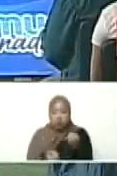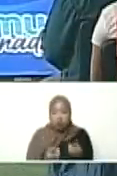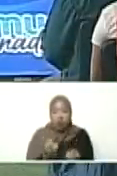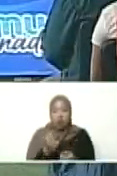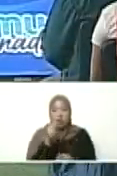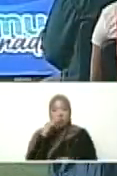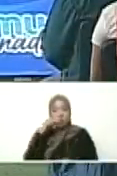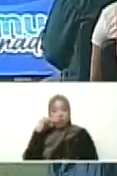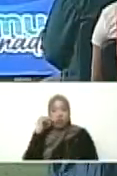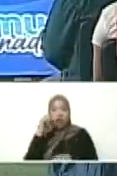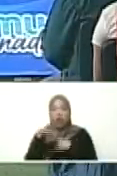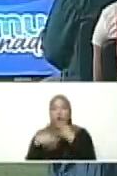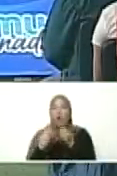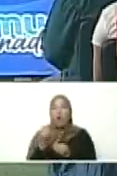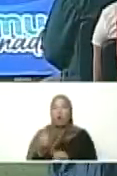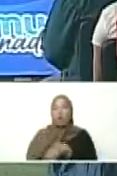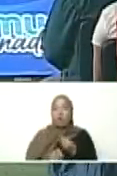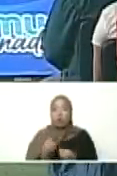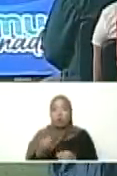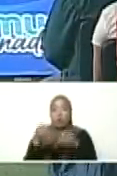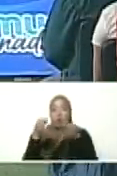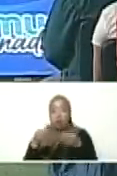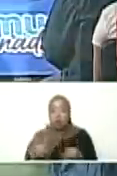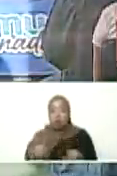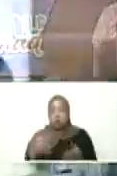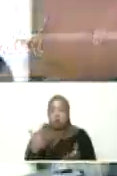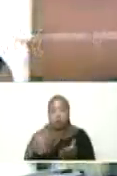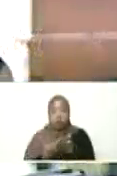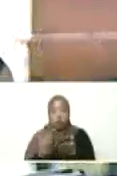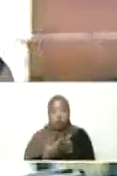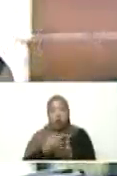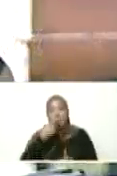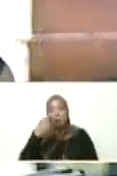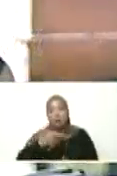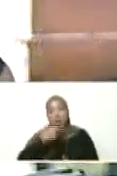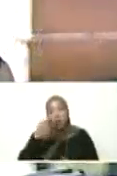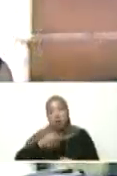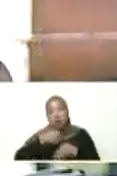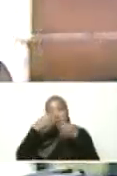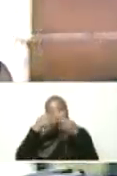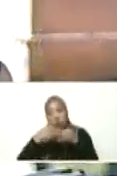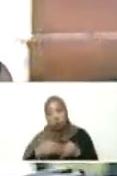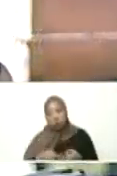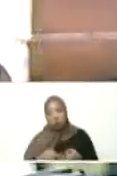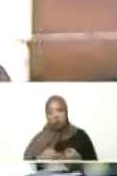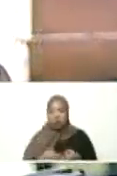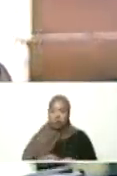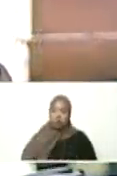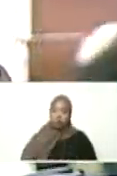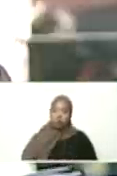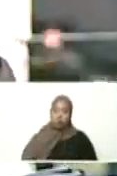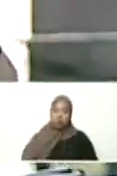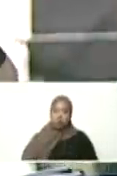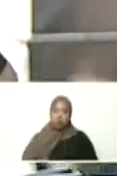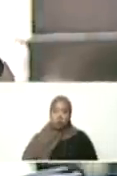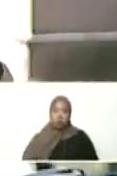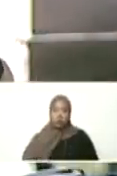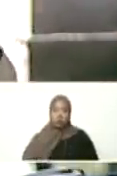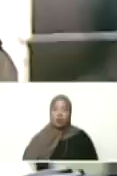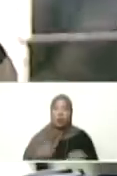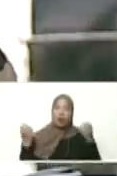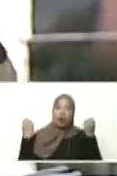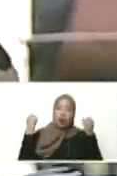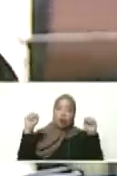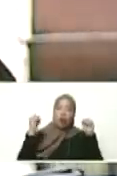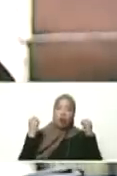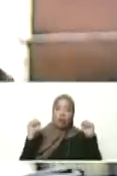Lo importante de construir una sólida teoría, una sólida política, en base a la práctica,